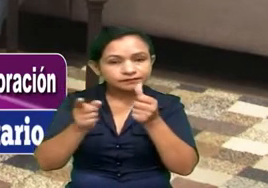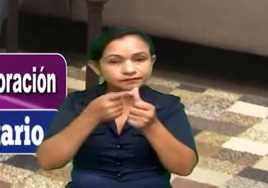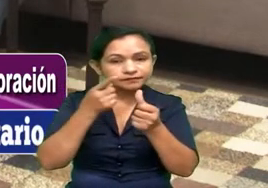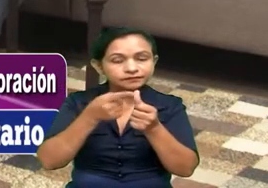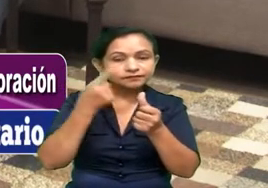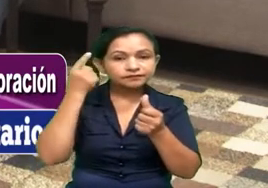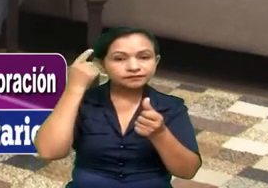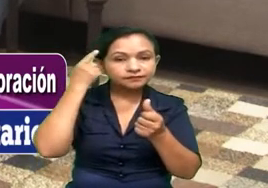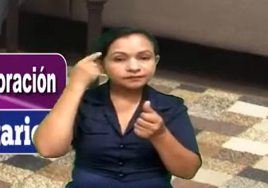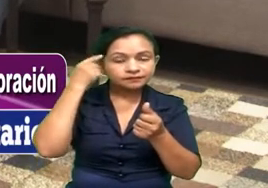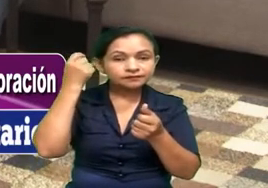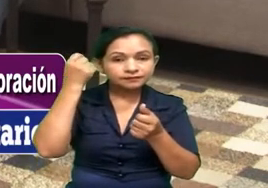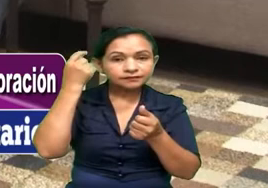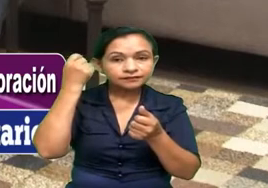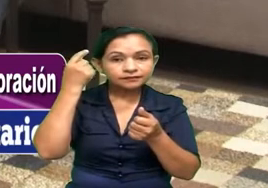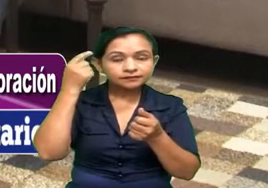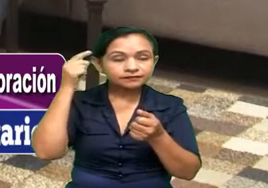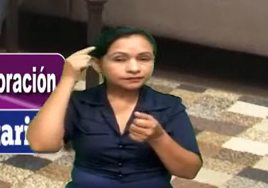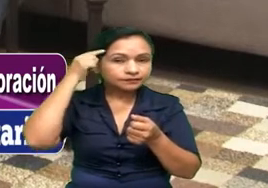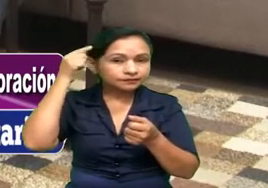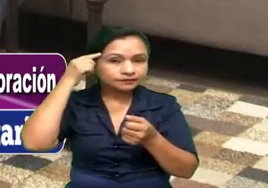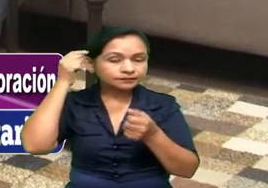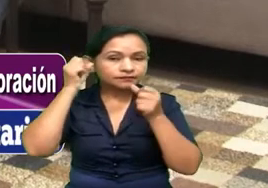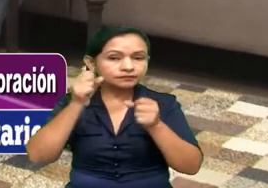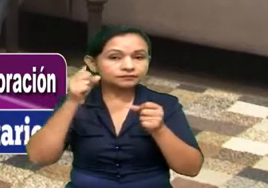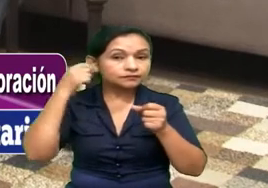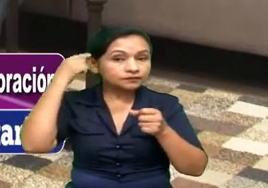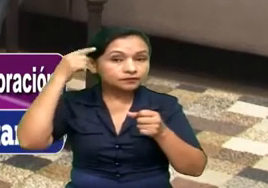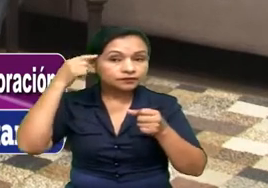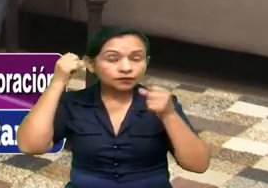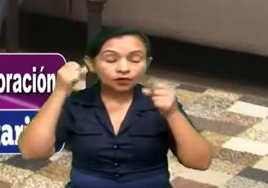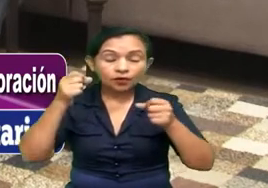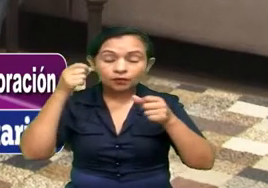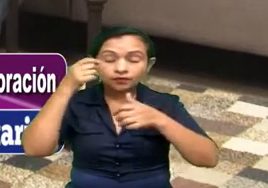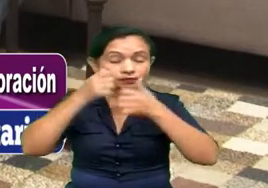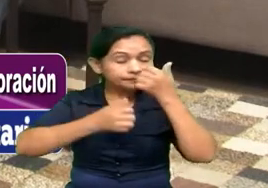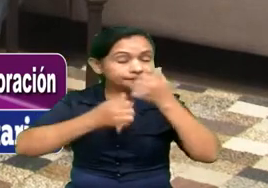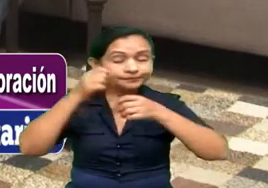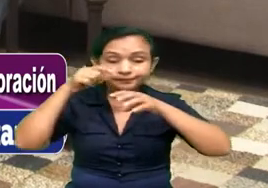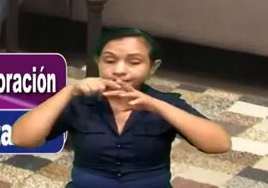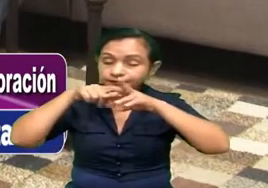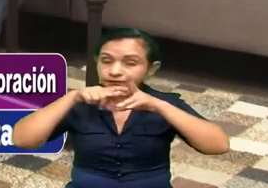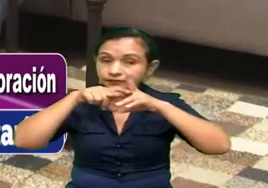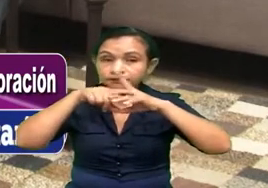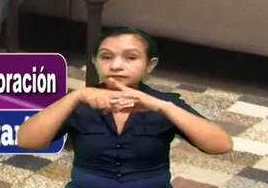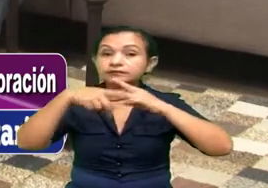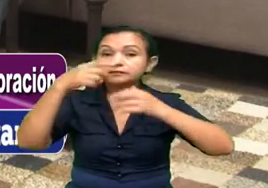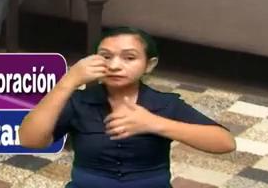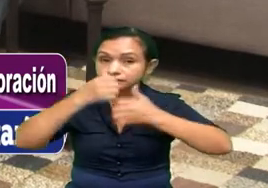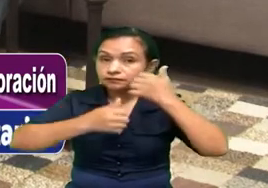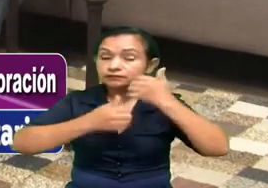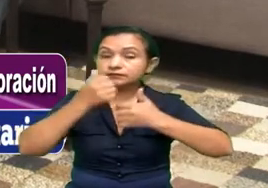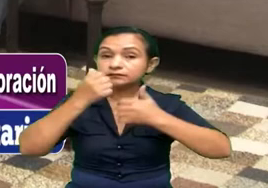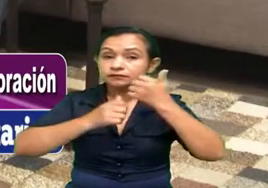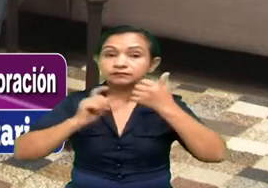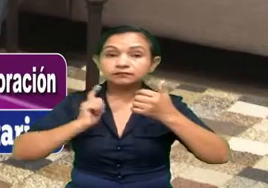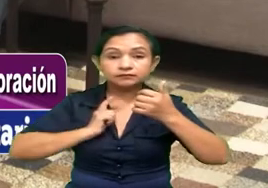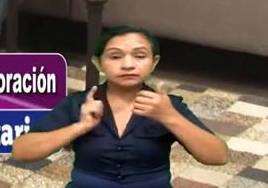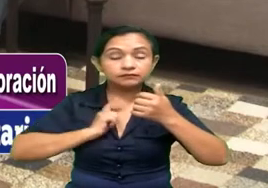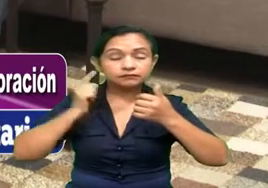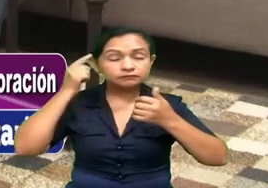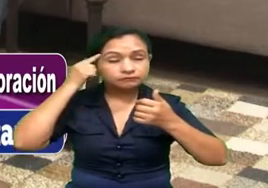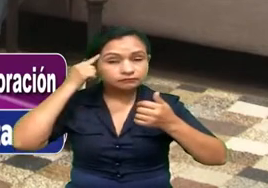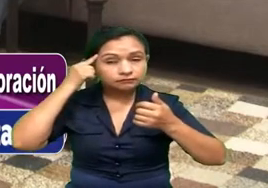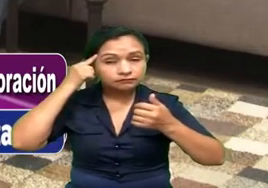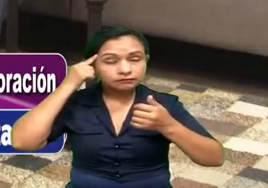mentalidad de Walker, que era un psicópata. Él era un hombre que tenía, por eso él se